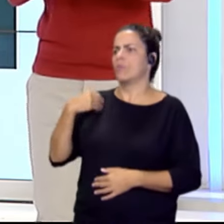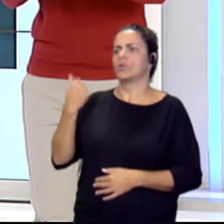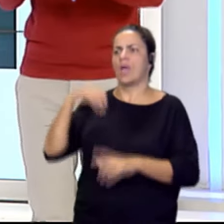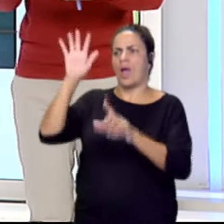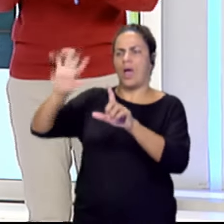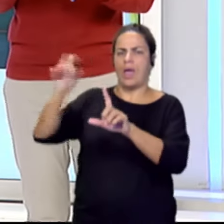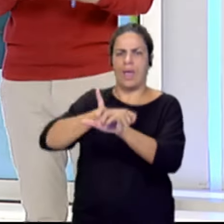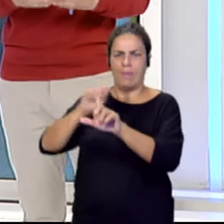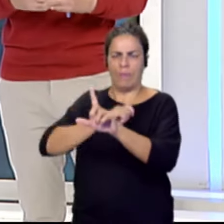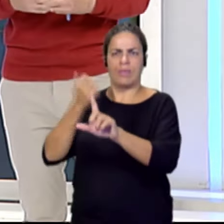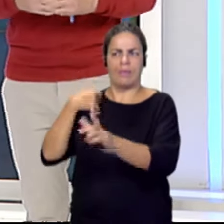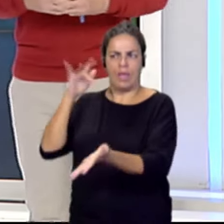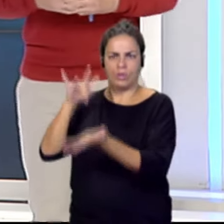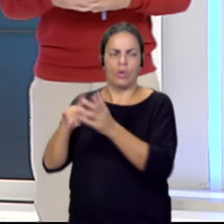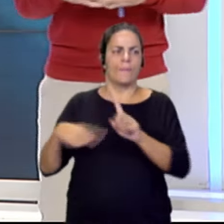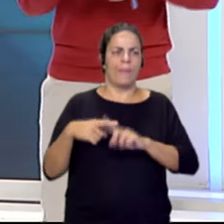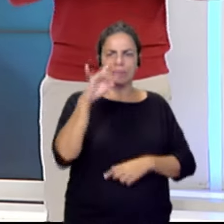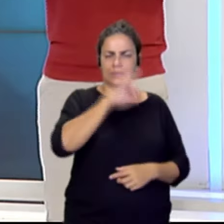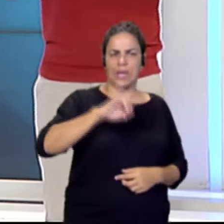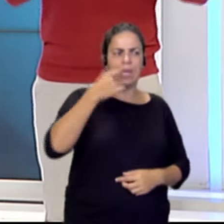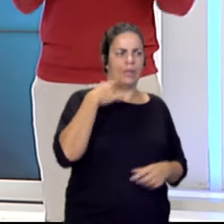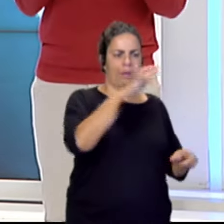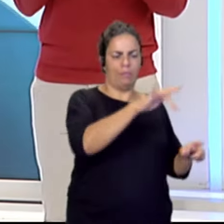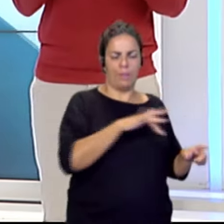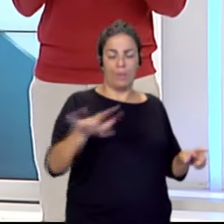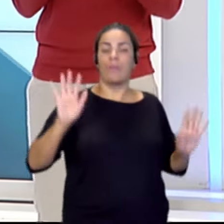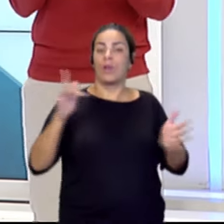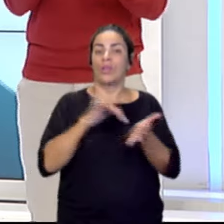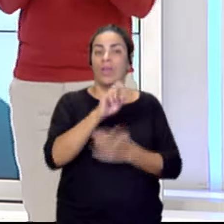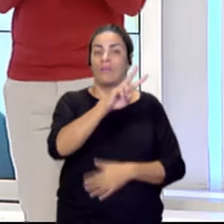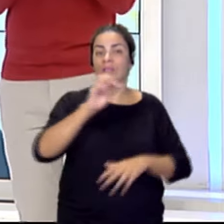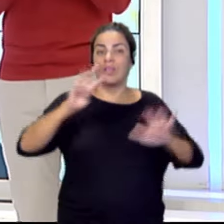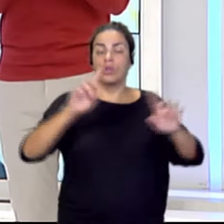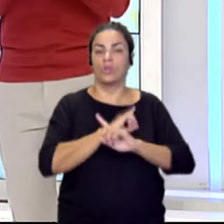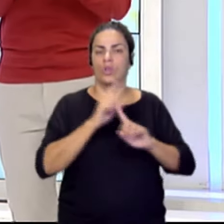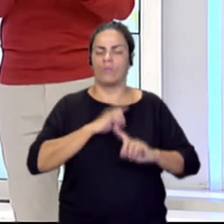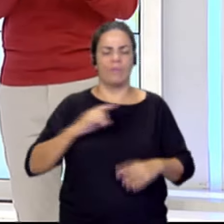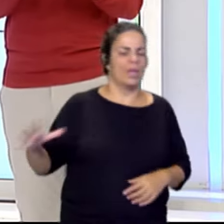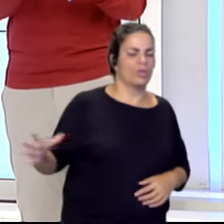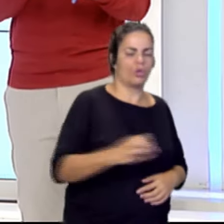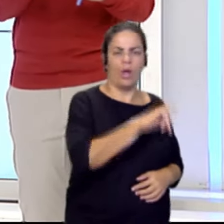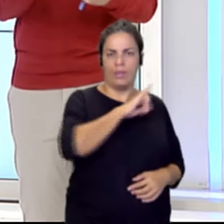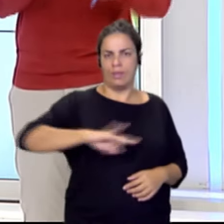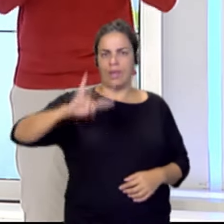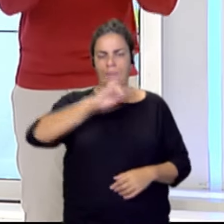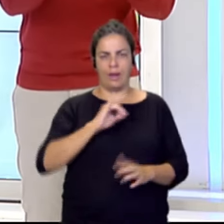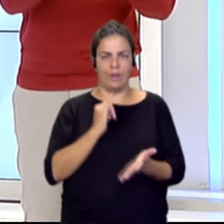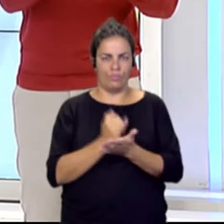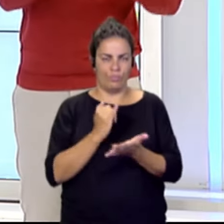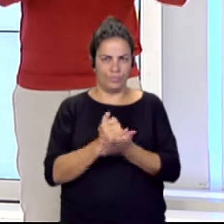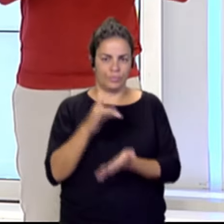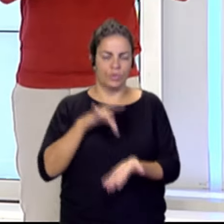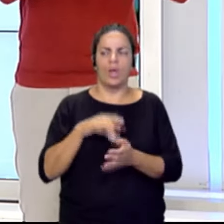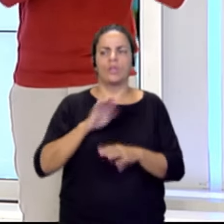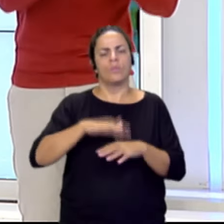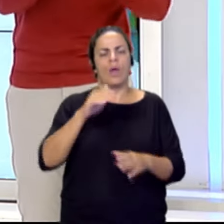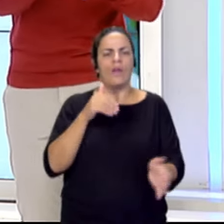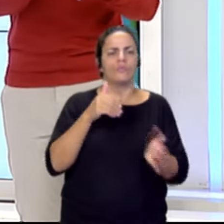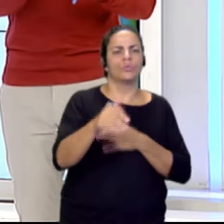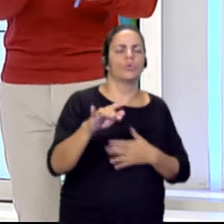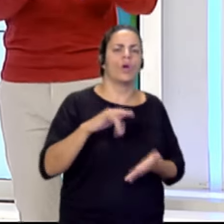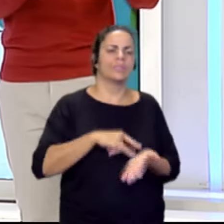puntos de Canarias. El 28 de noviembre tendremos esa prueba global en toda Canarias. Bueno, ¿qué utilidad va a tener este sistema en el futuro? Esa es la pregunta. Pues ya lo vemos en